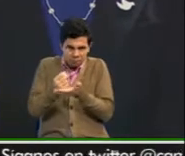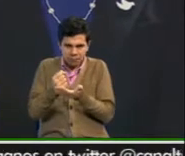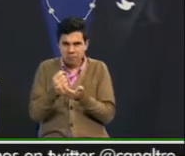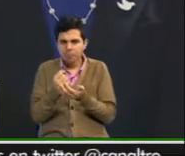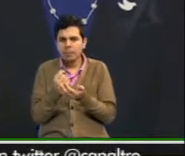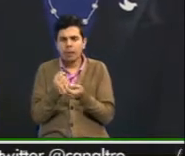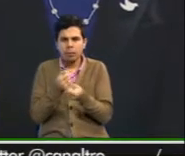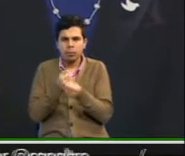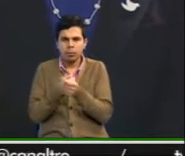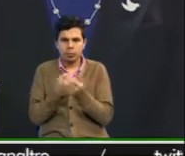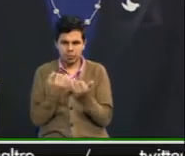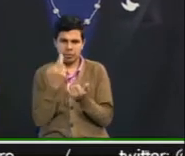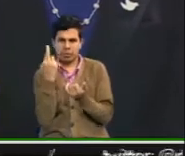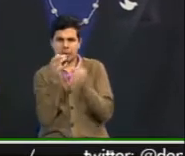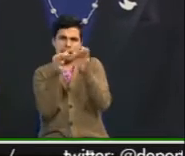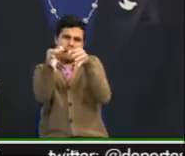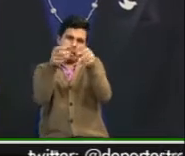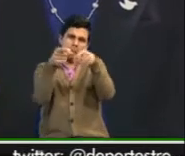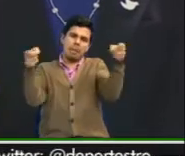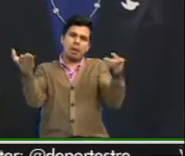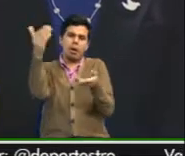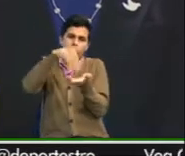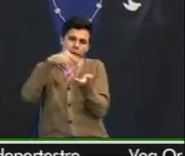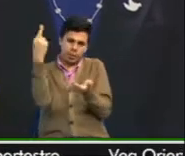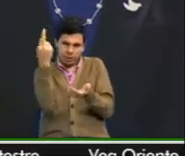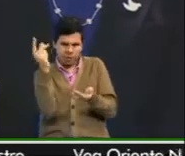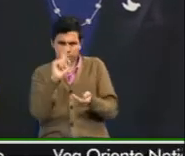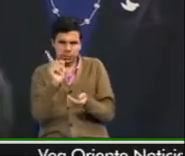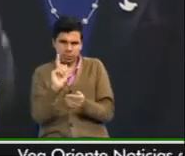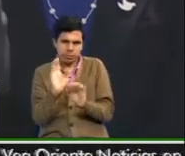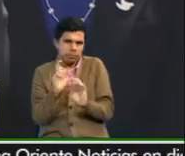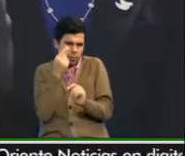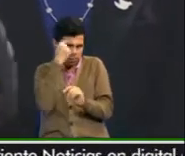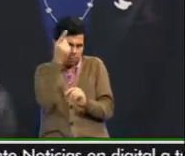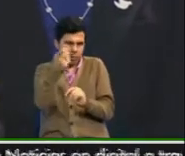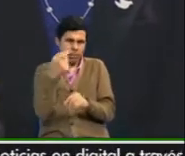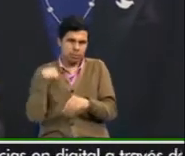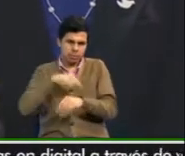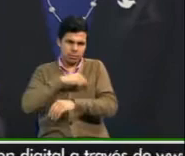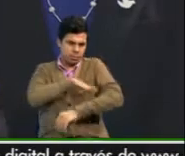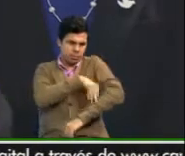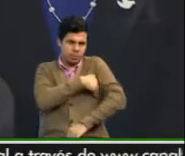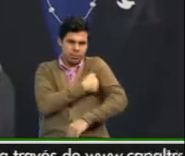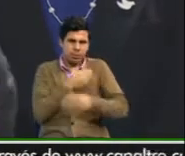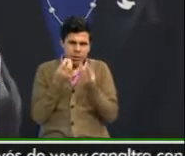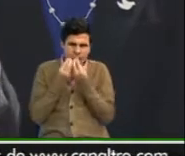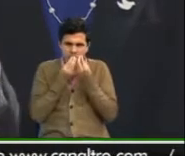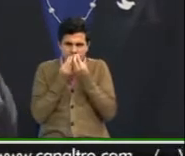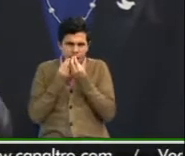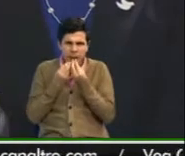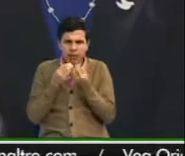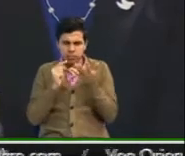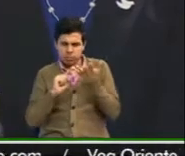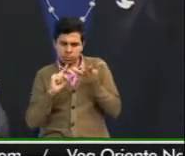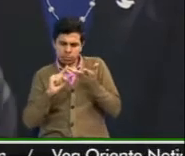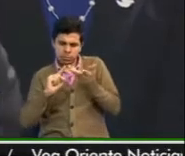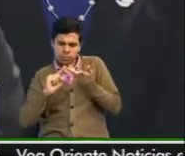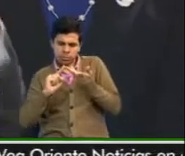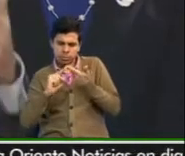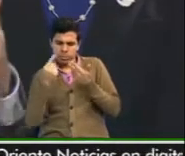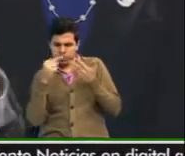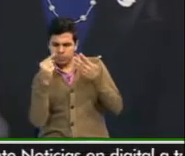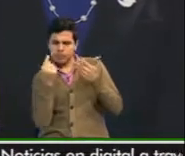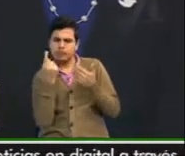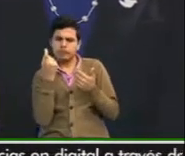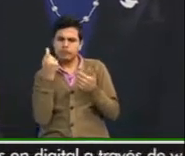repetir ahora en detalle aunque hicimos en el consejo de ministros- un inventario de lo que se viene haciendo lo que